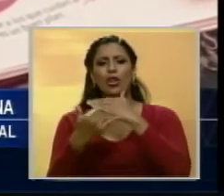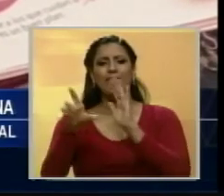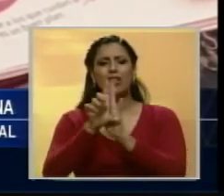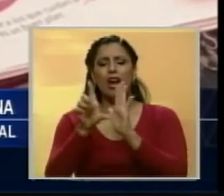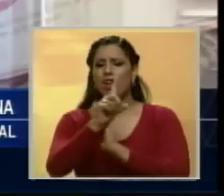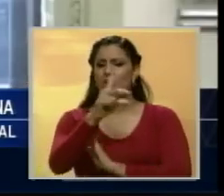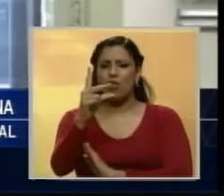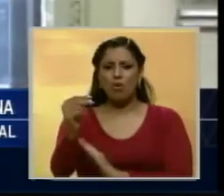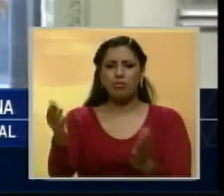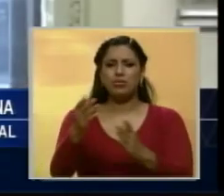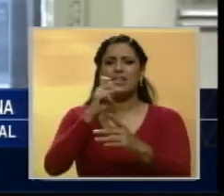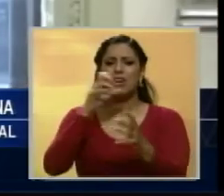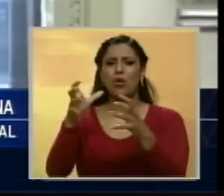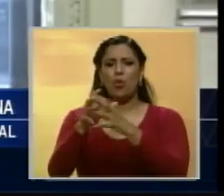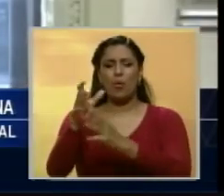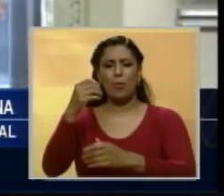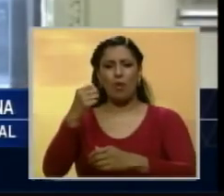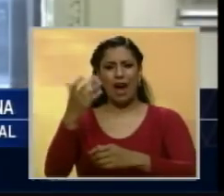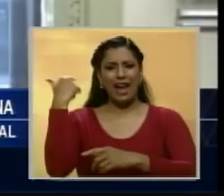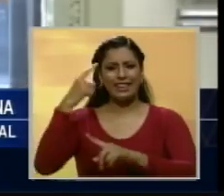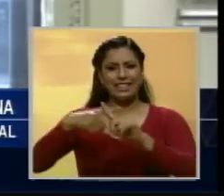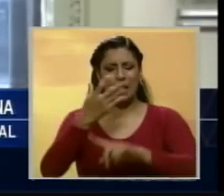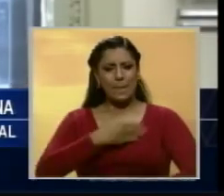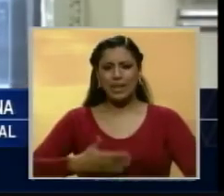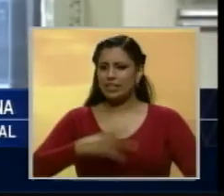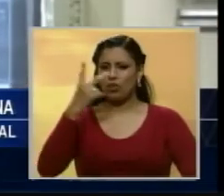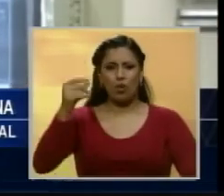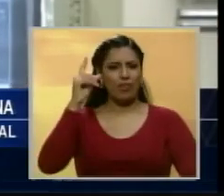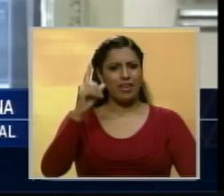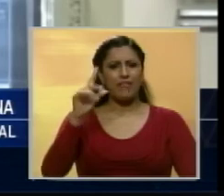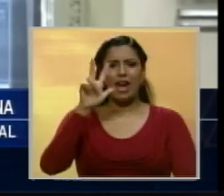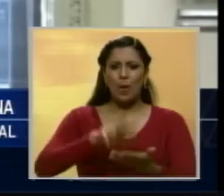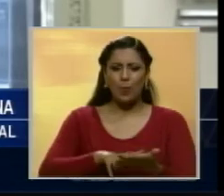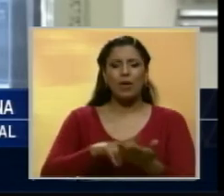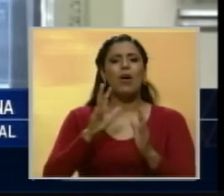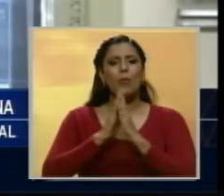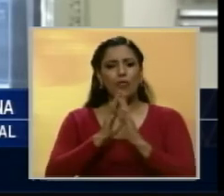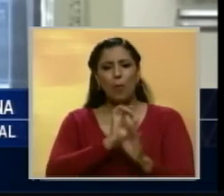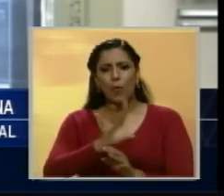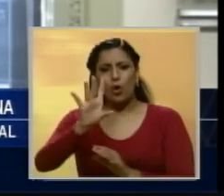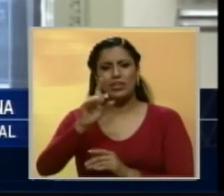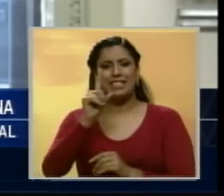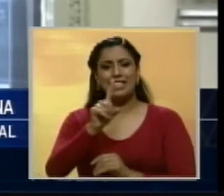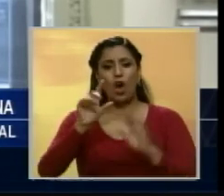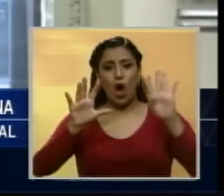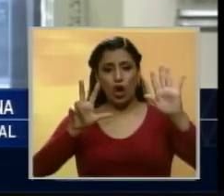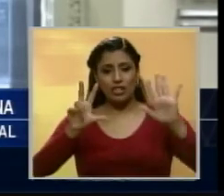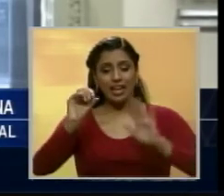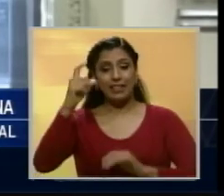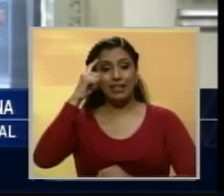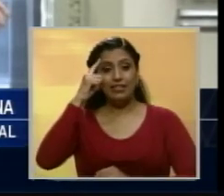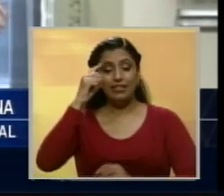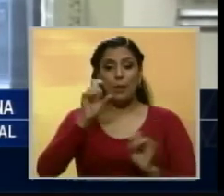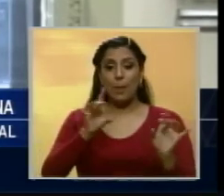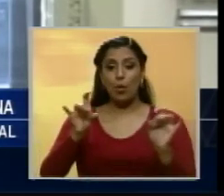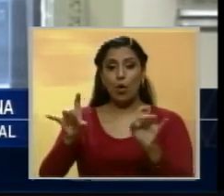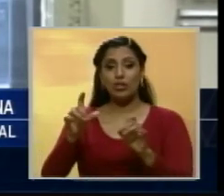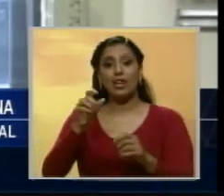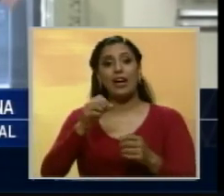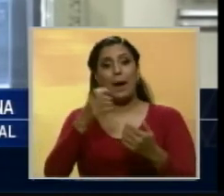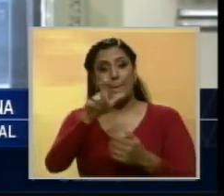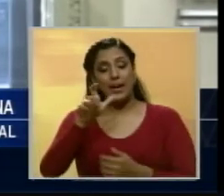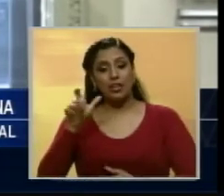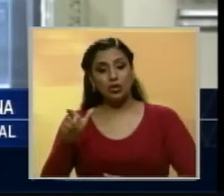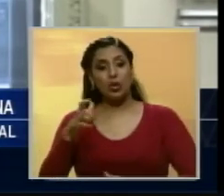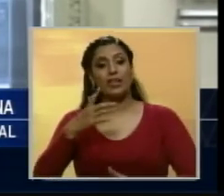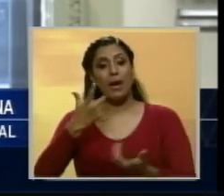ley impulsado por el kirchnerismo, que ya fue aprobado por el Senado y que busca suspender por 180 días los despidos y las